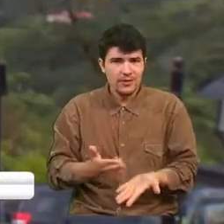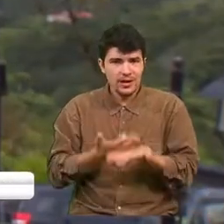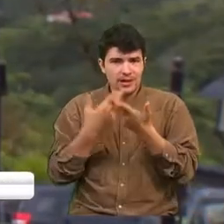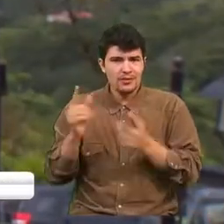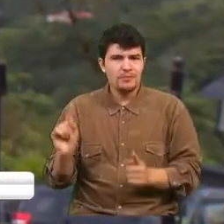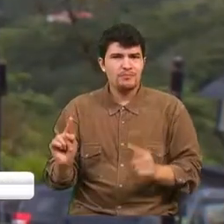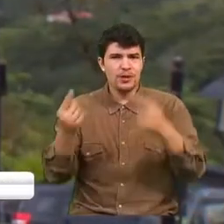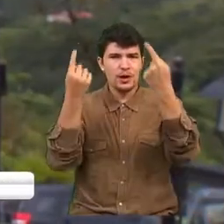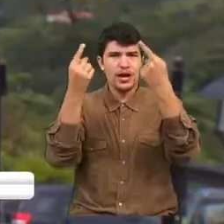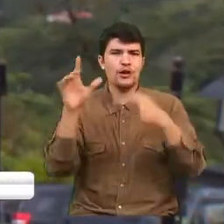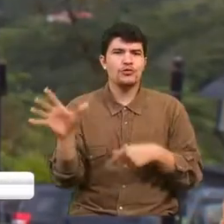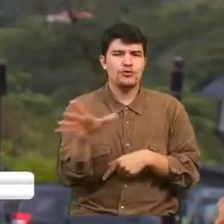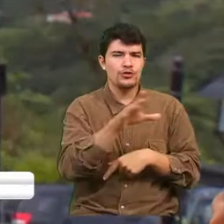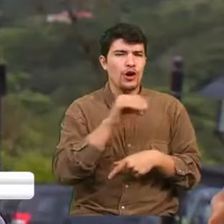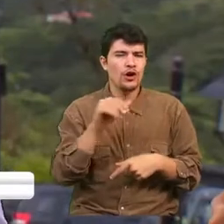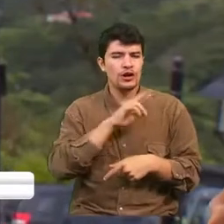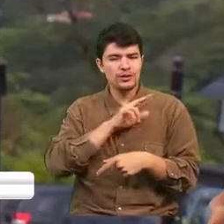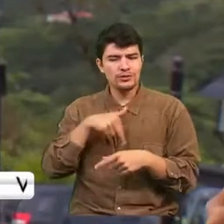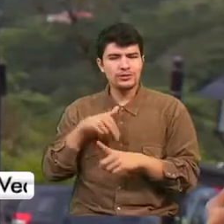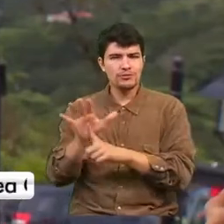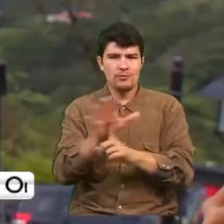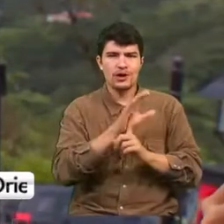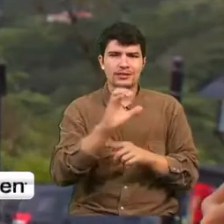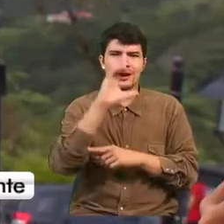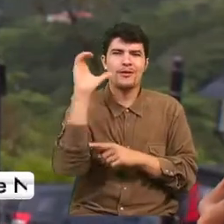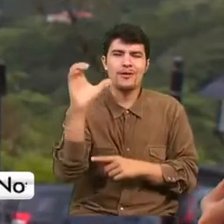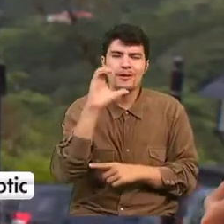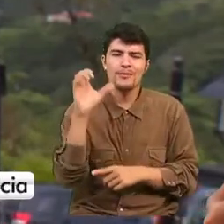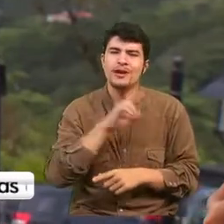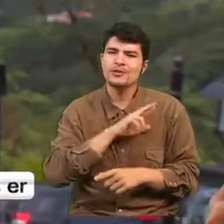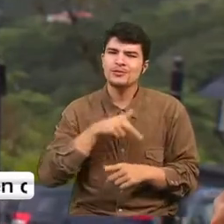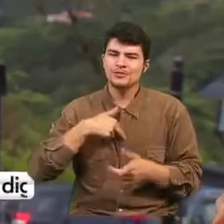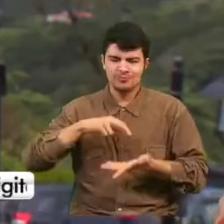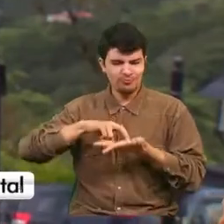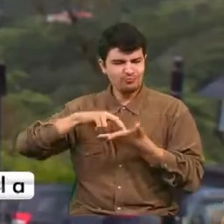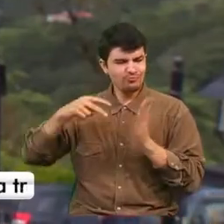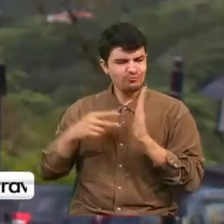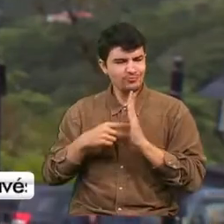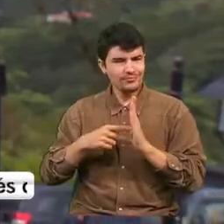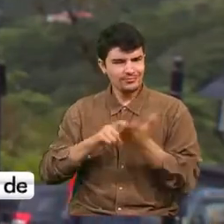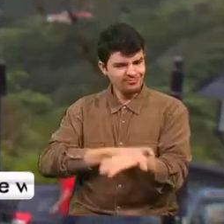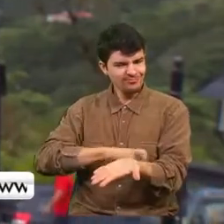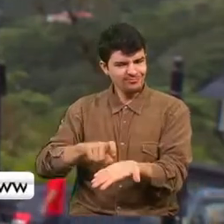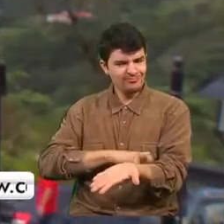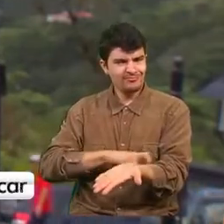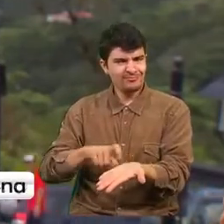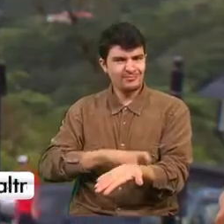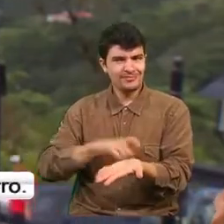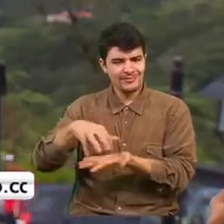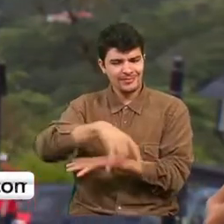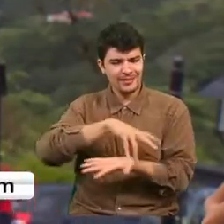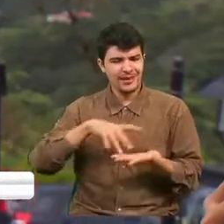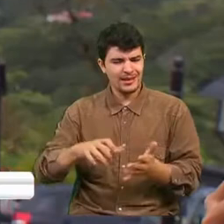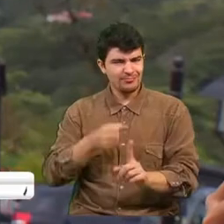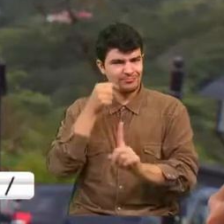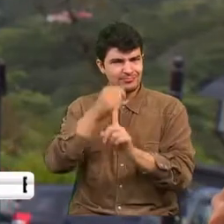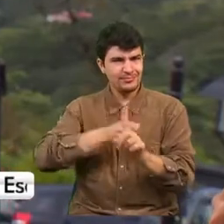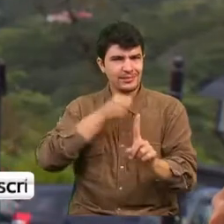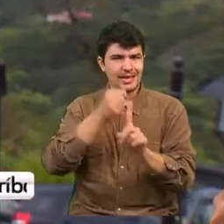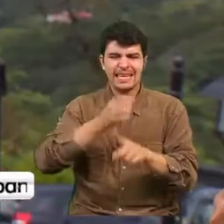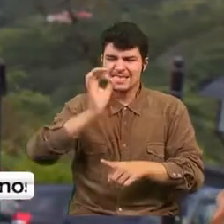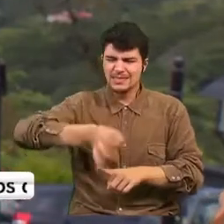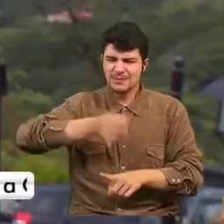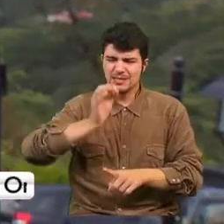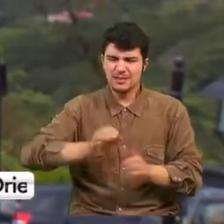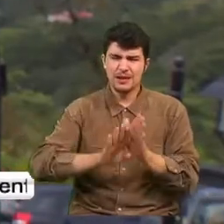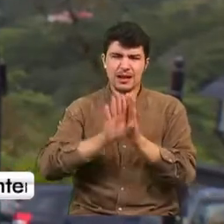todo y le estamos demostrando al país y al mundo entero de qué estamos hechos los santandereanos y por qué somos una raza pujante y por qué siempre adelante,